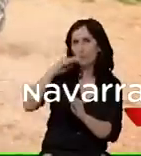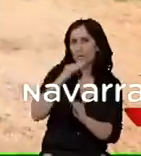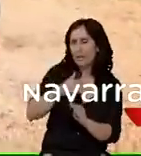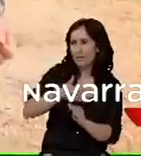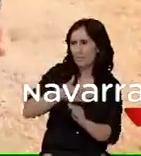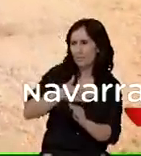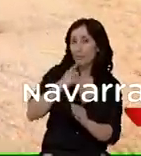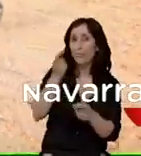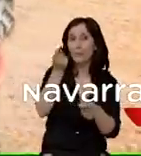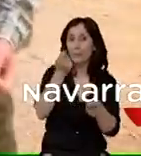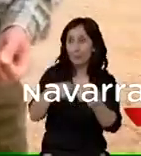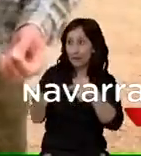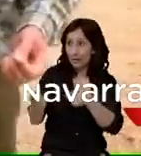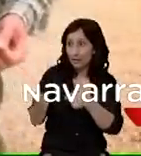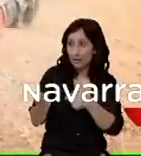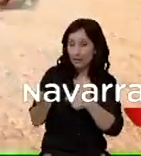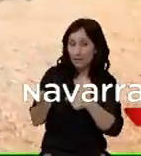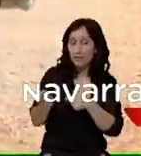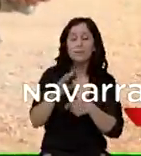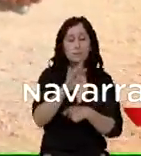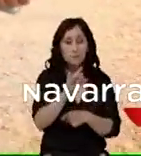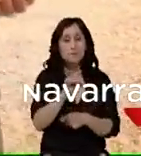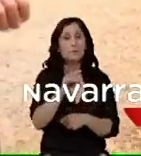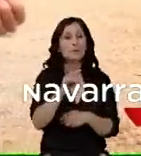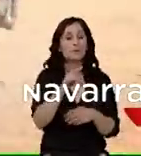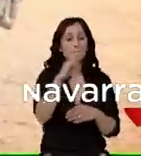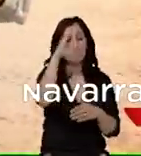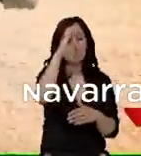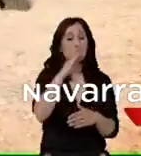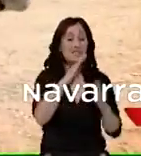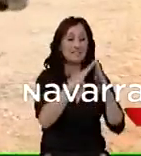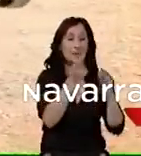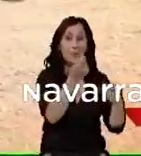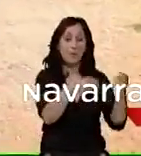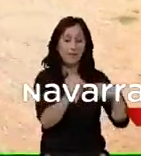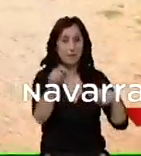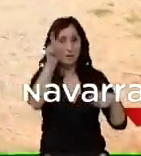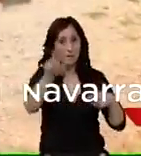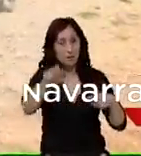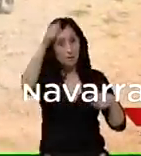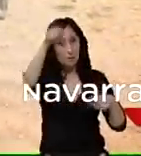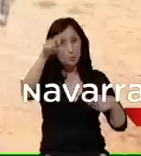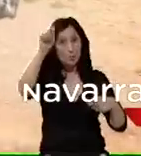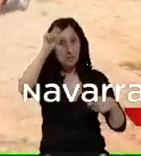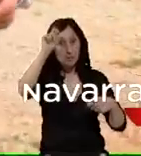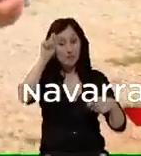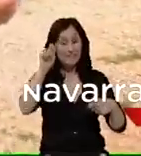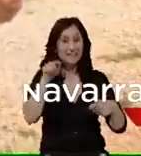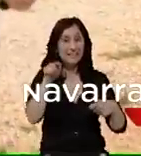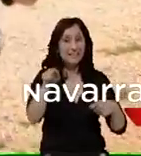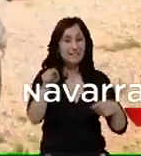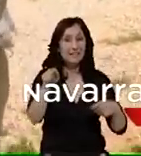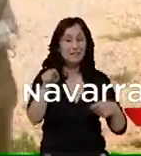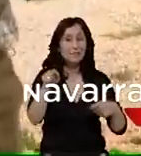Eso es. La vendió. Así es, la vendió a un señor de Pamplona y yo se la compré a ese